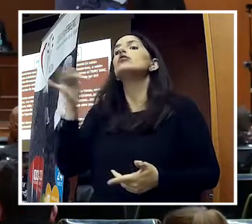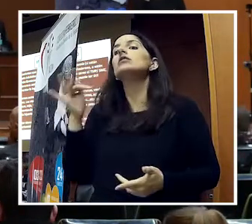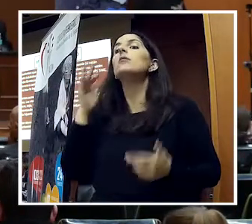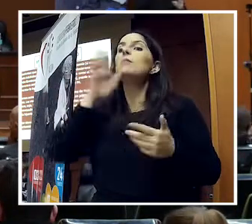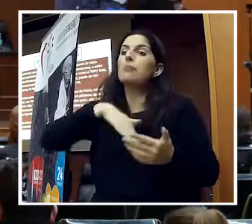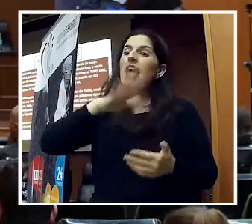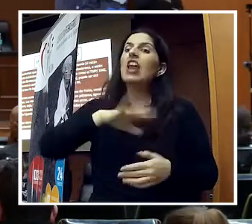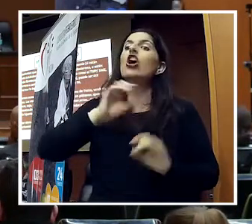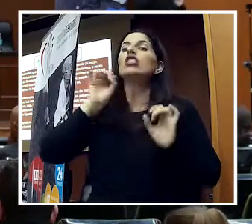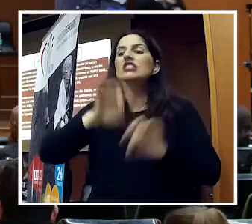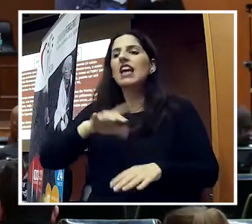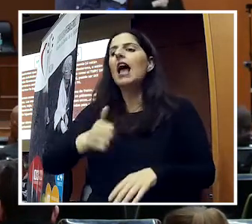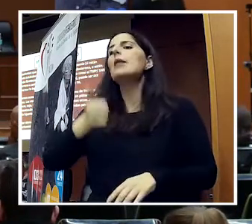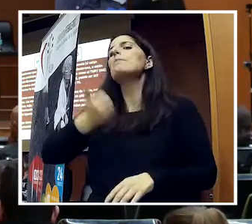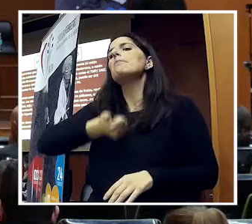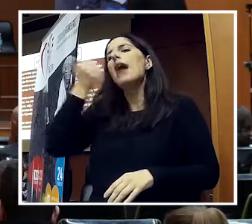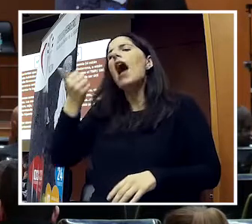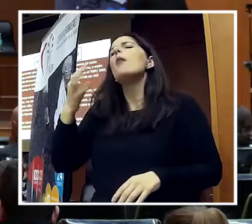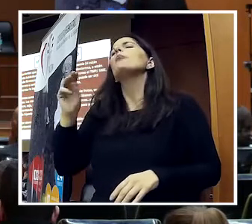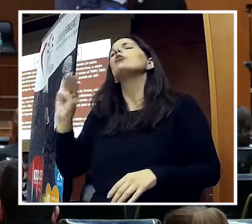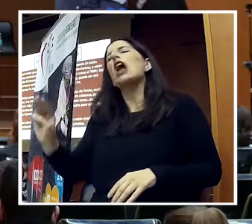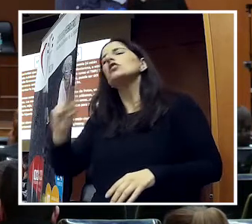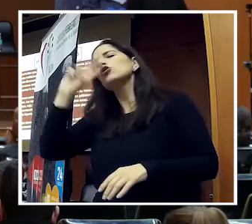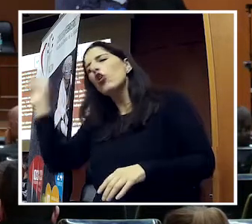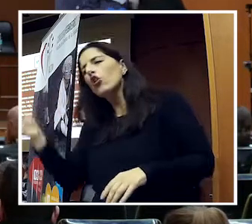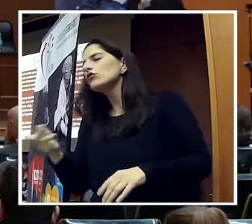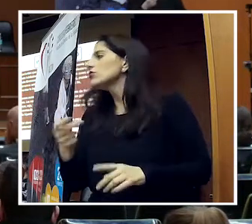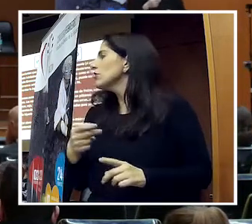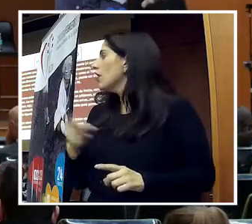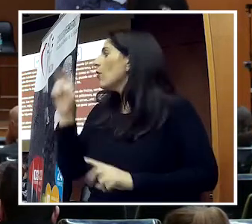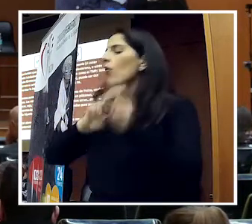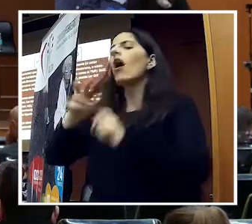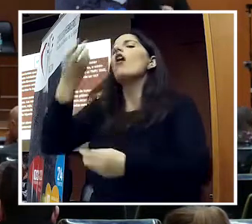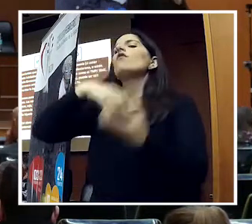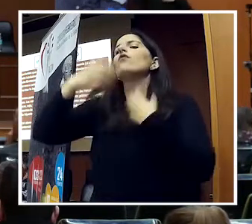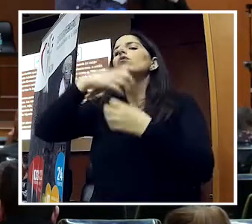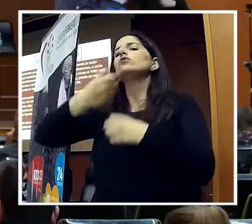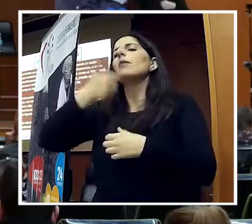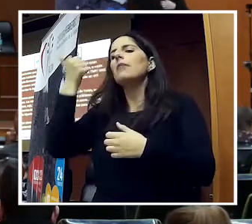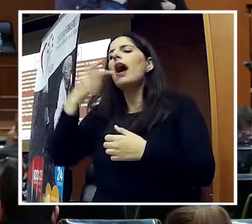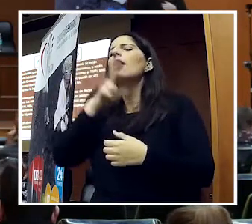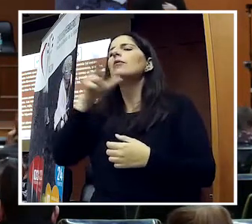forma de alimentación, ¿de acuerdo? Por tanto, debemos de aumentar la ingesta de potasio en forma de frutas y verduras.